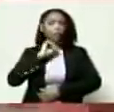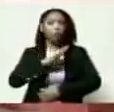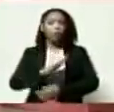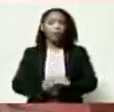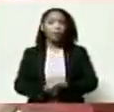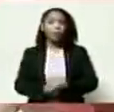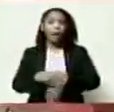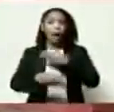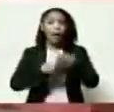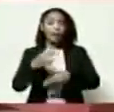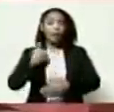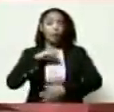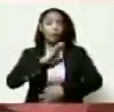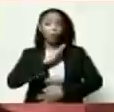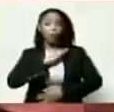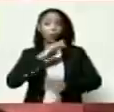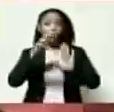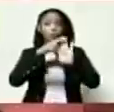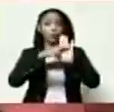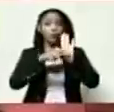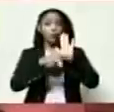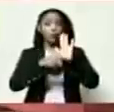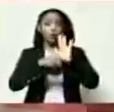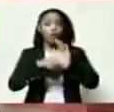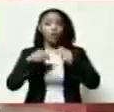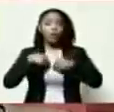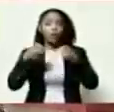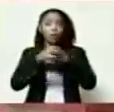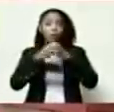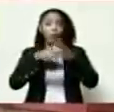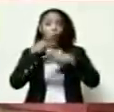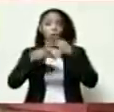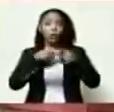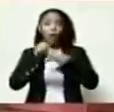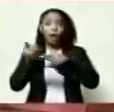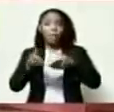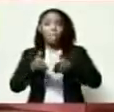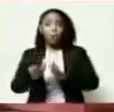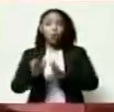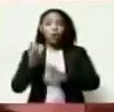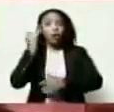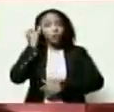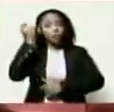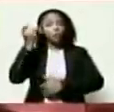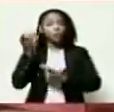a hacer nuestros reglamentos, los reglamentos del partido. De ahí nació toda